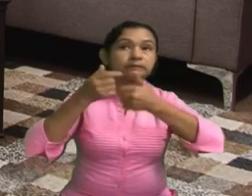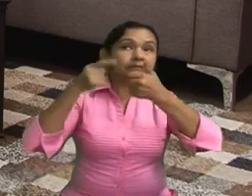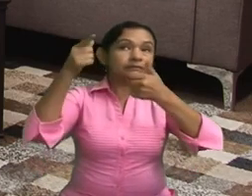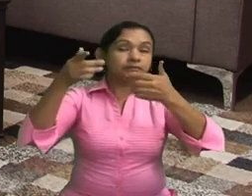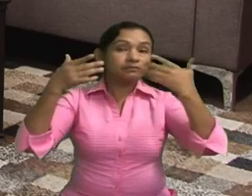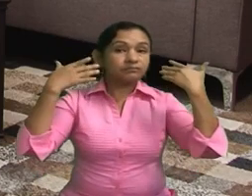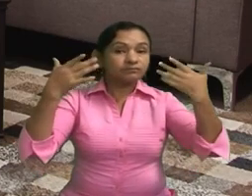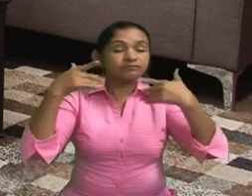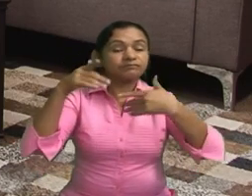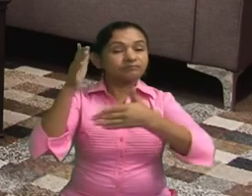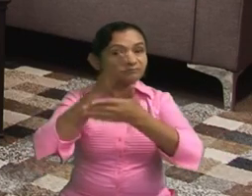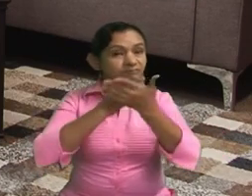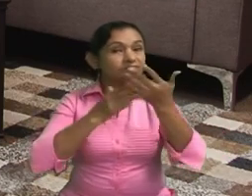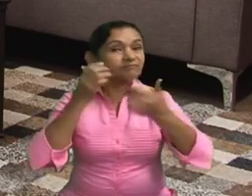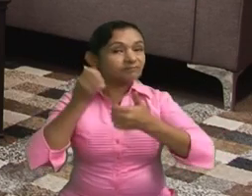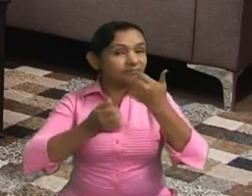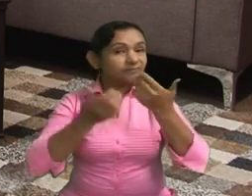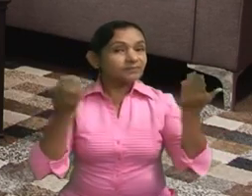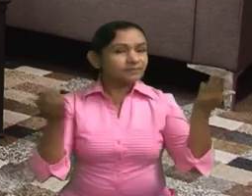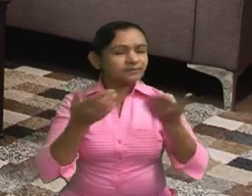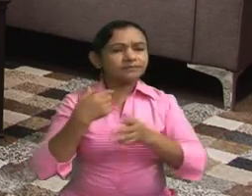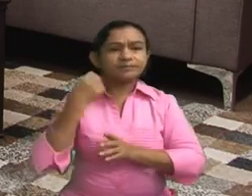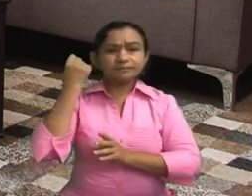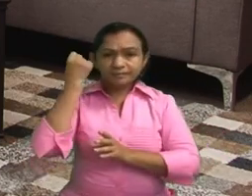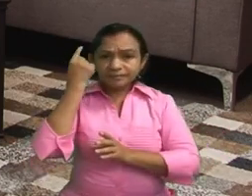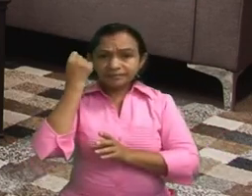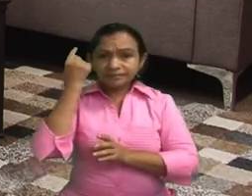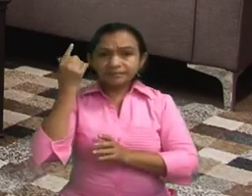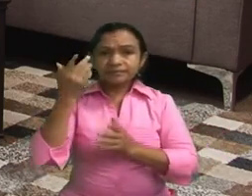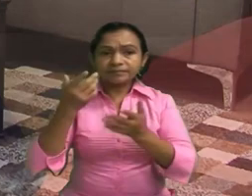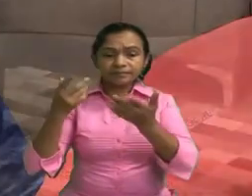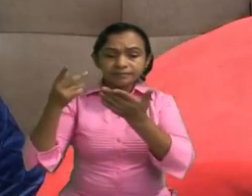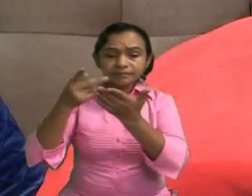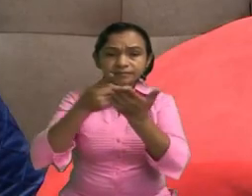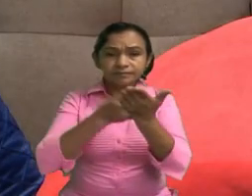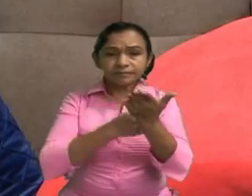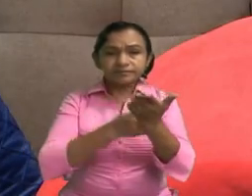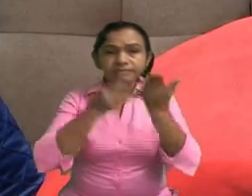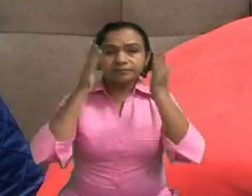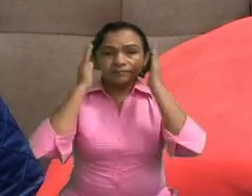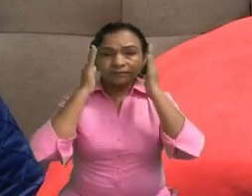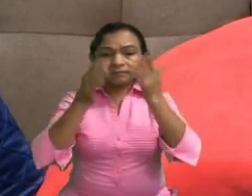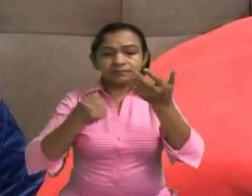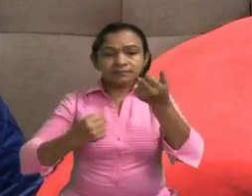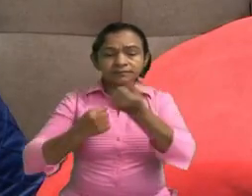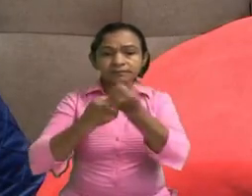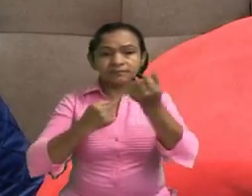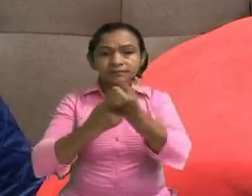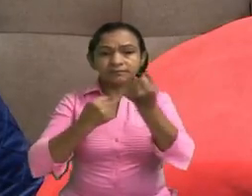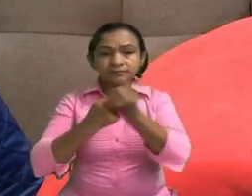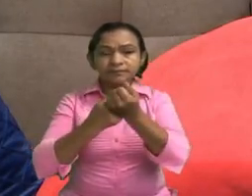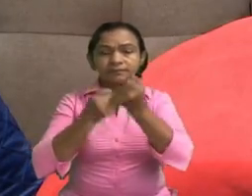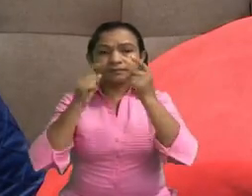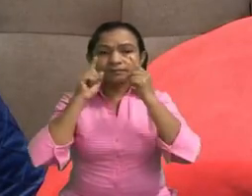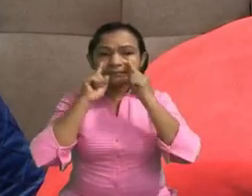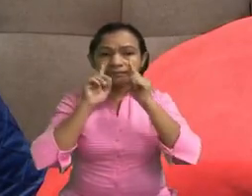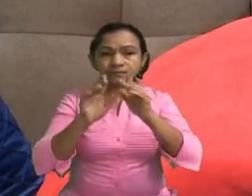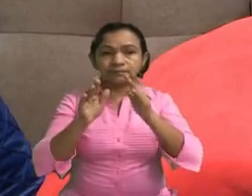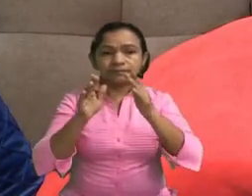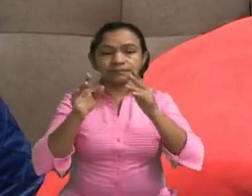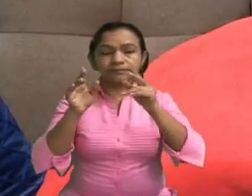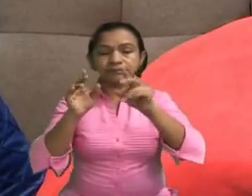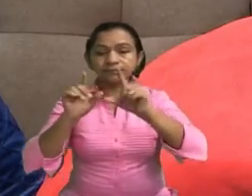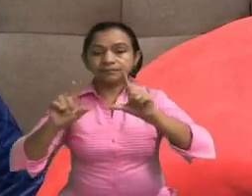la biodiversidad, pero entiendo que también hay un proyecto enfocado al fortalecimiento de la resiliencia en las